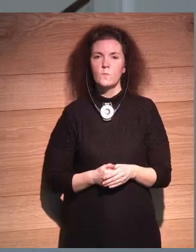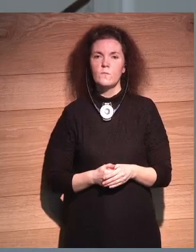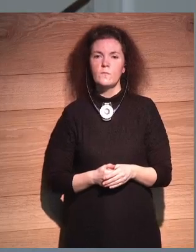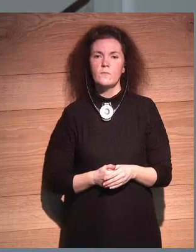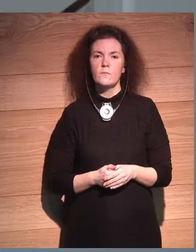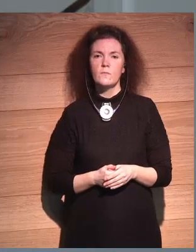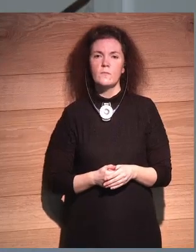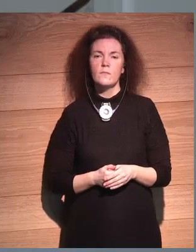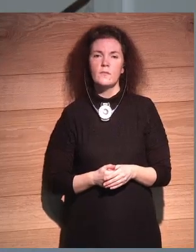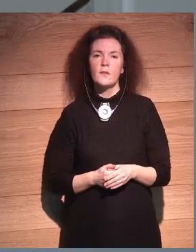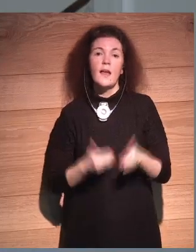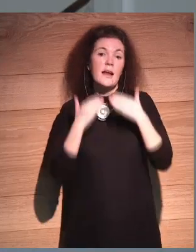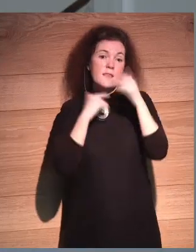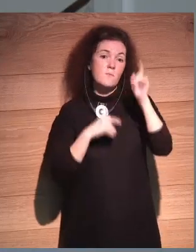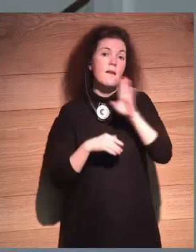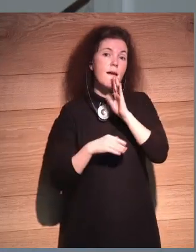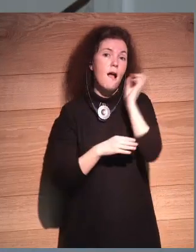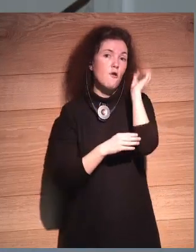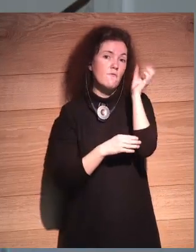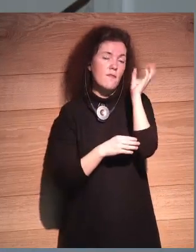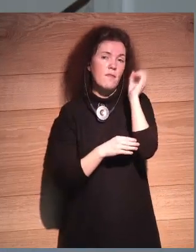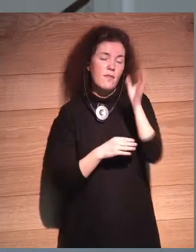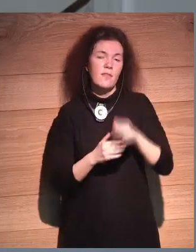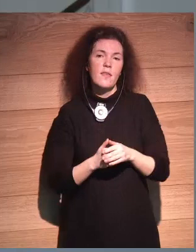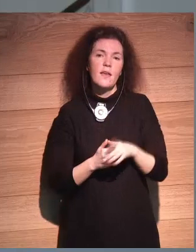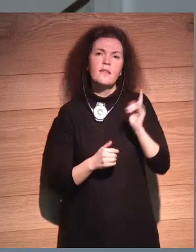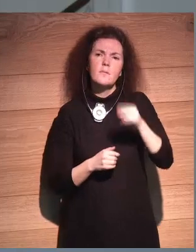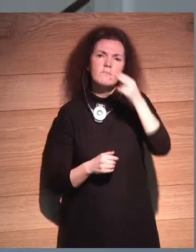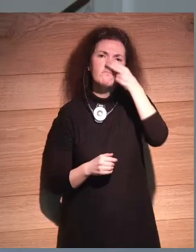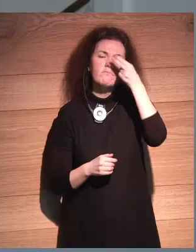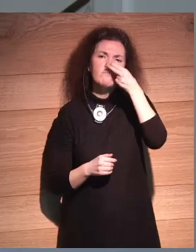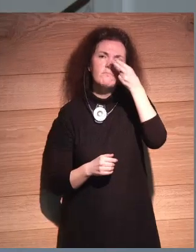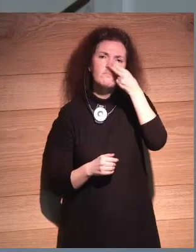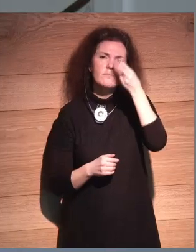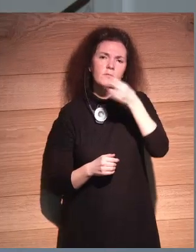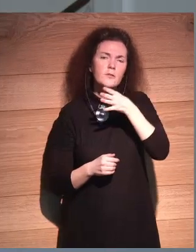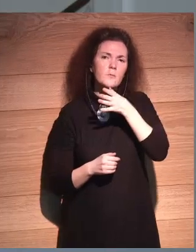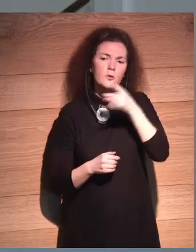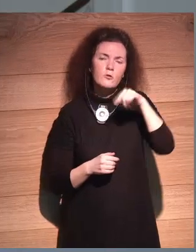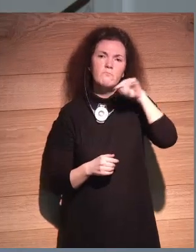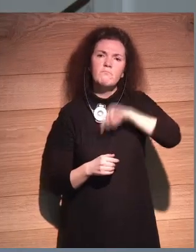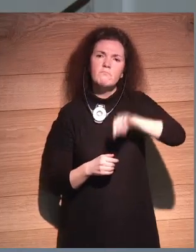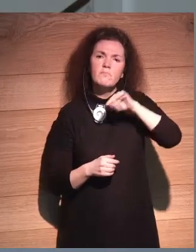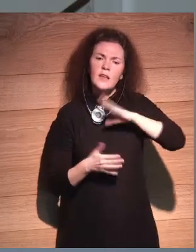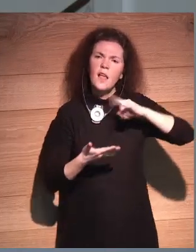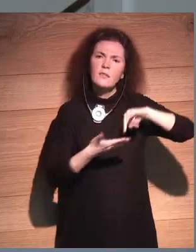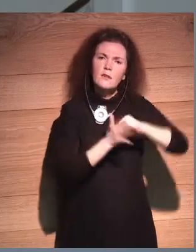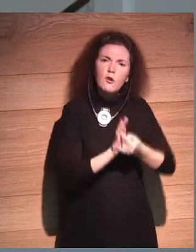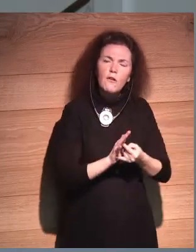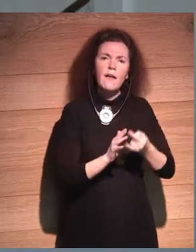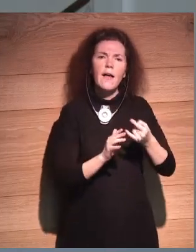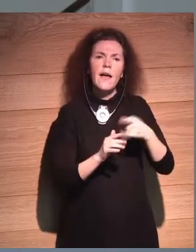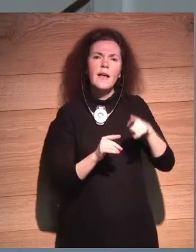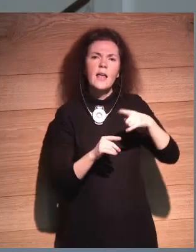También muchas gracias a Gerd por su ponencia, por su conferencia. También ha sido muy interesante. Por esto ya nos da una sensación de toda esta tecnología y